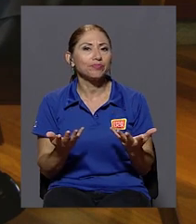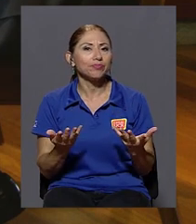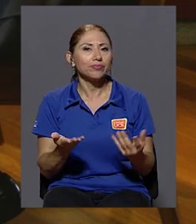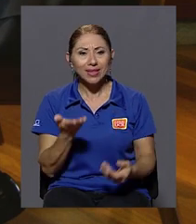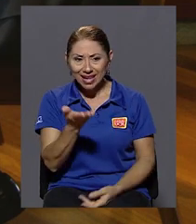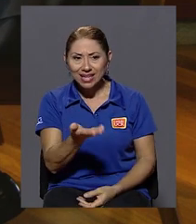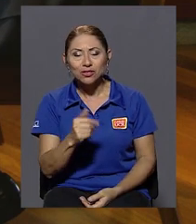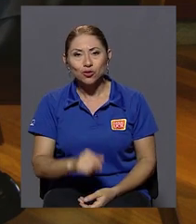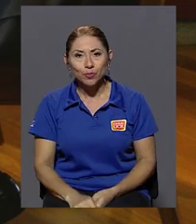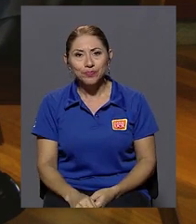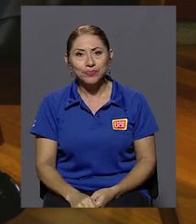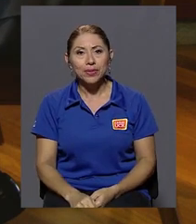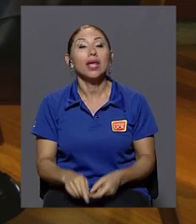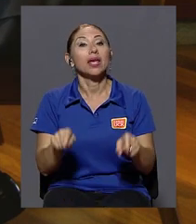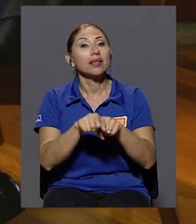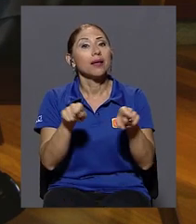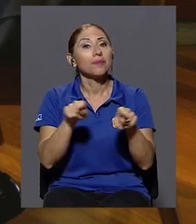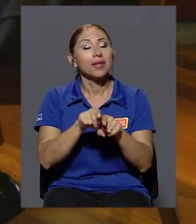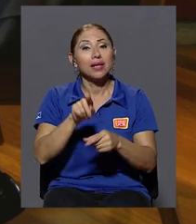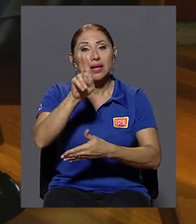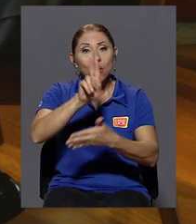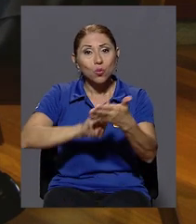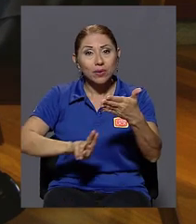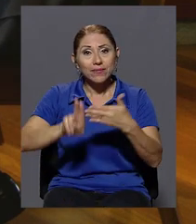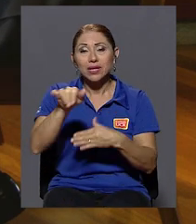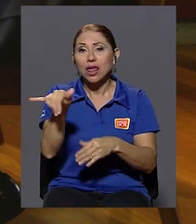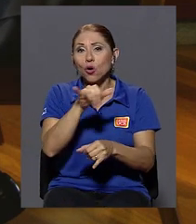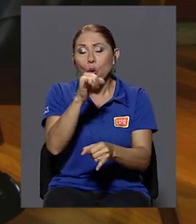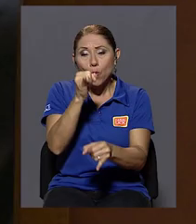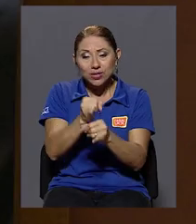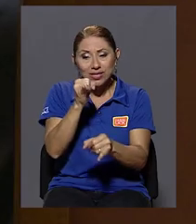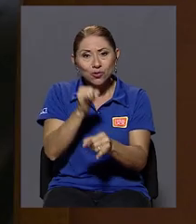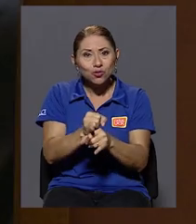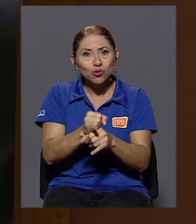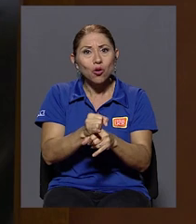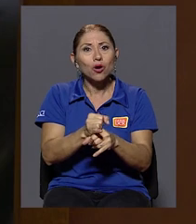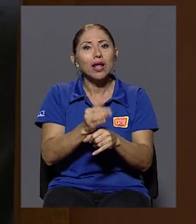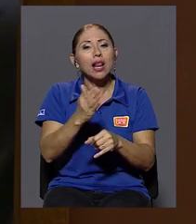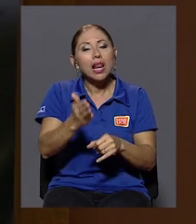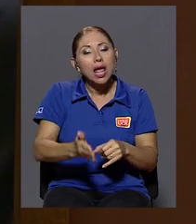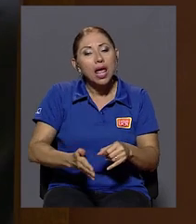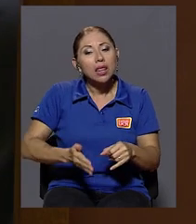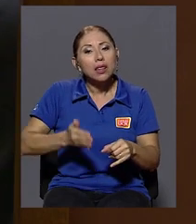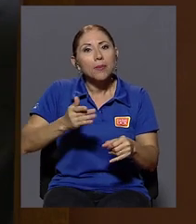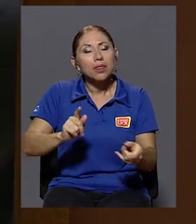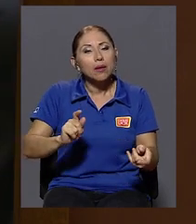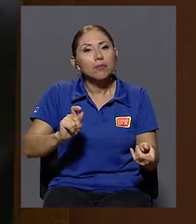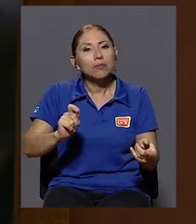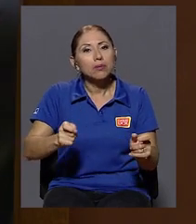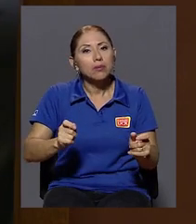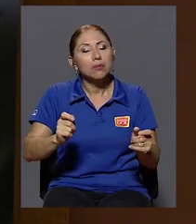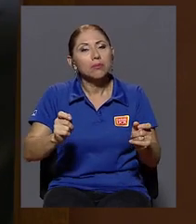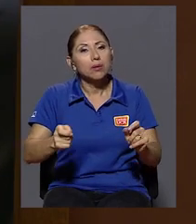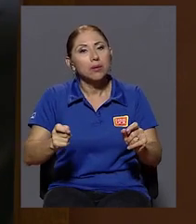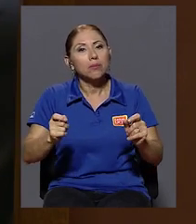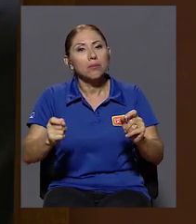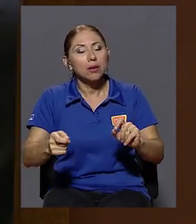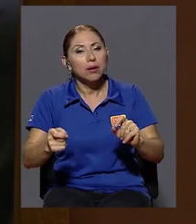Pero precisamente eso y el hecho de que la universidad como institución tiende a cambiar lentamente,